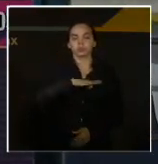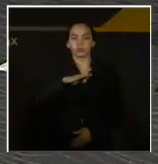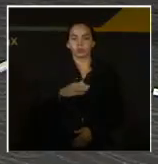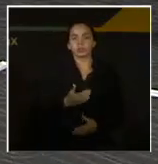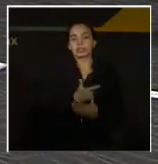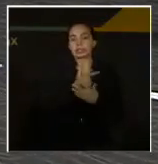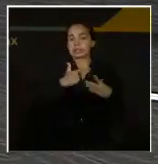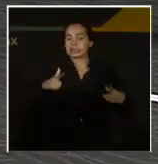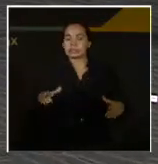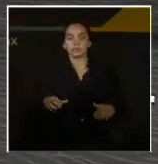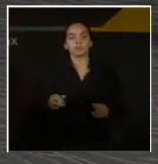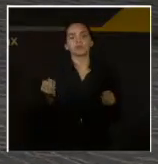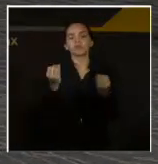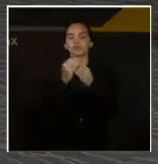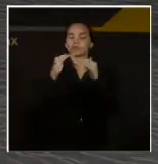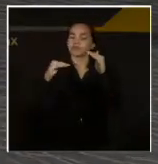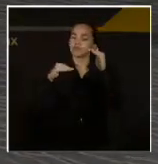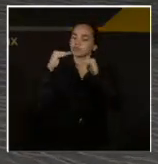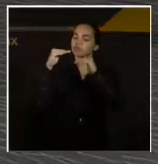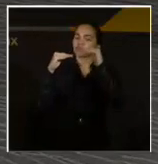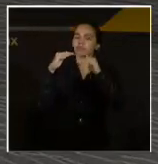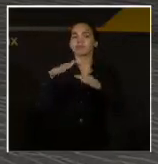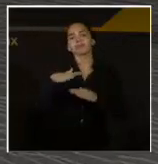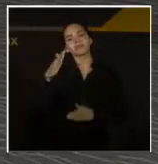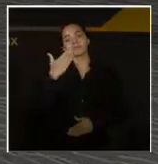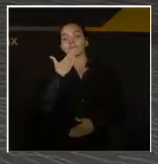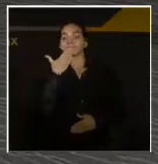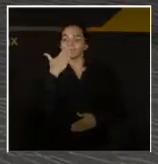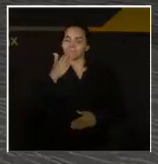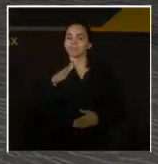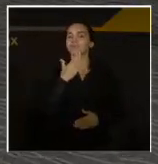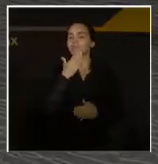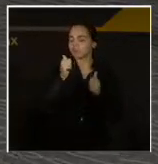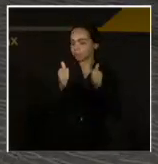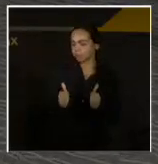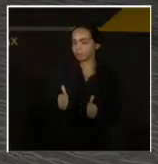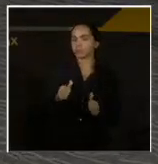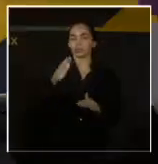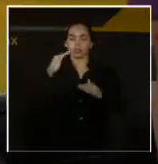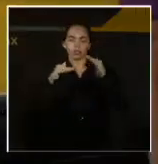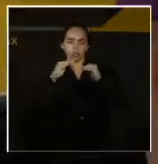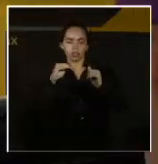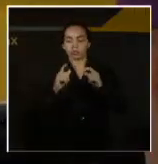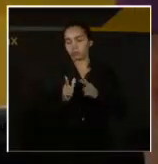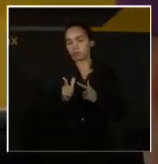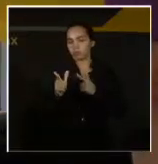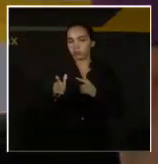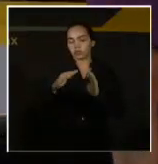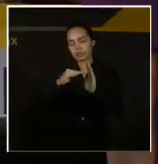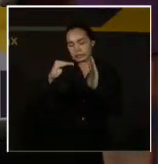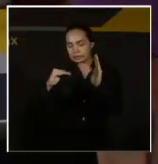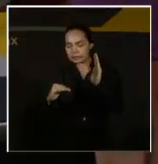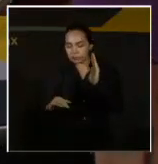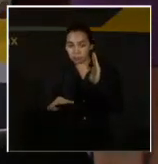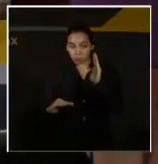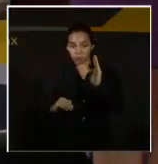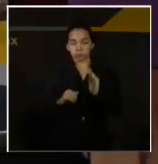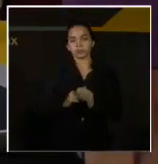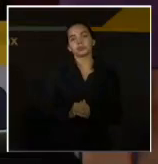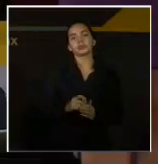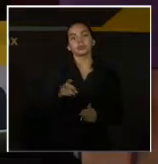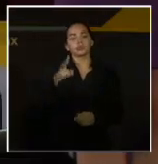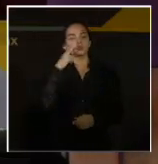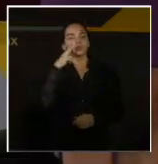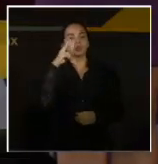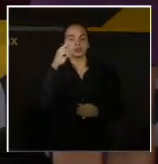crecer parejo, que a los que les va bien se consoliden, que a los medianos los impulsemos y a los pequeños